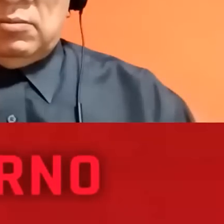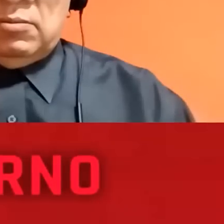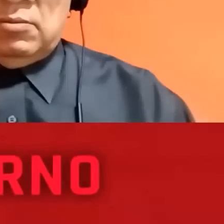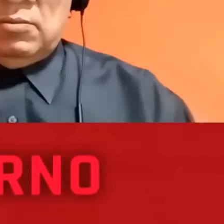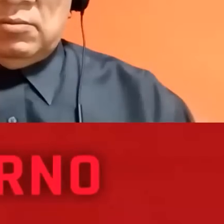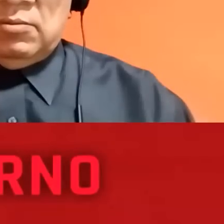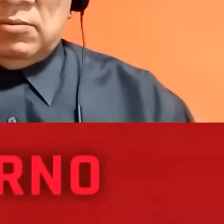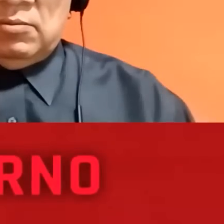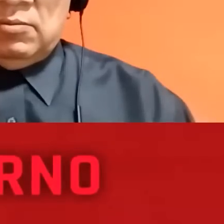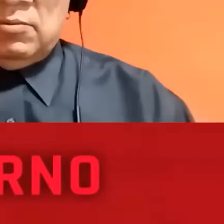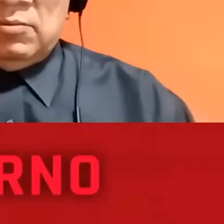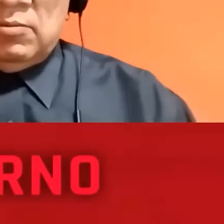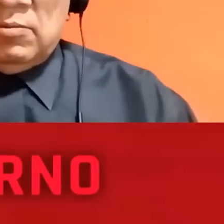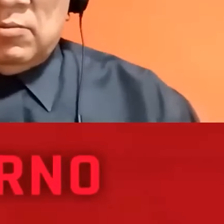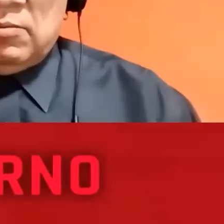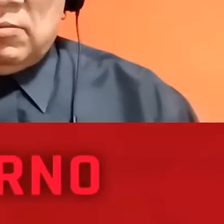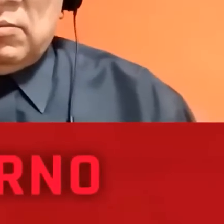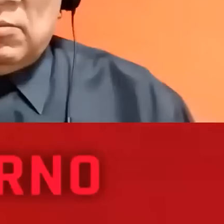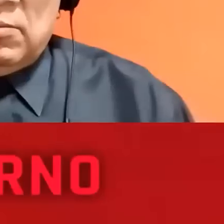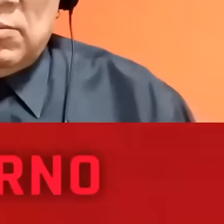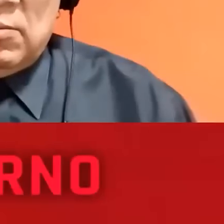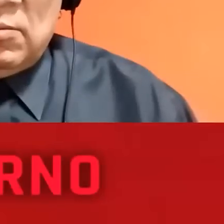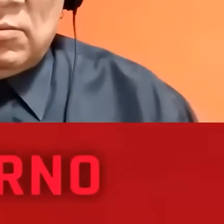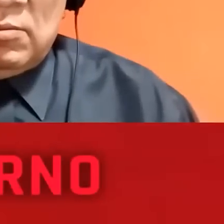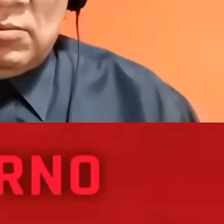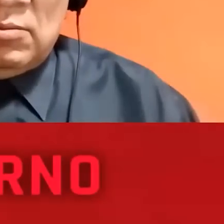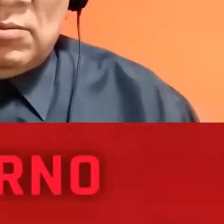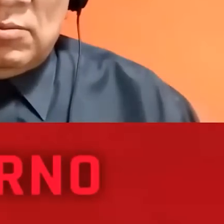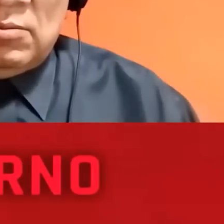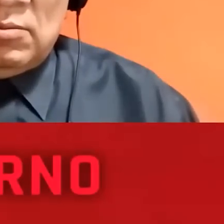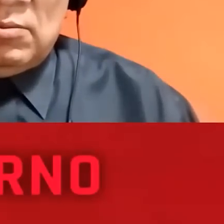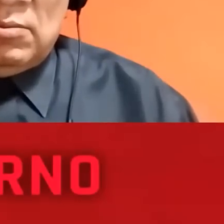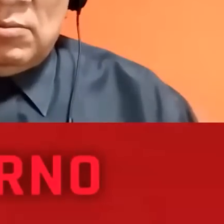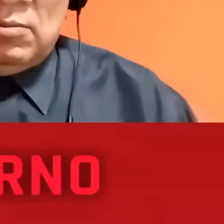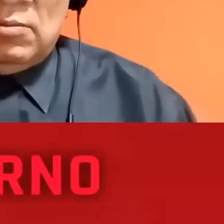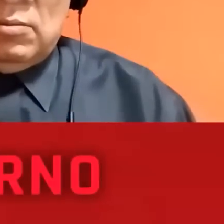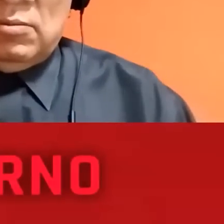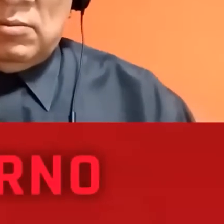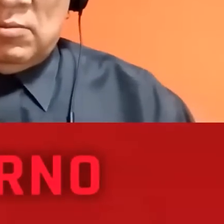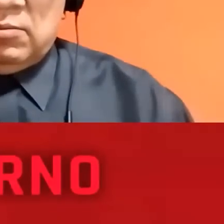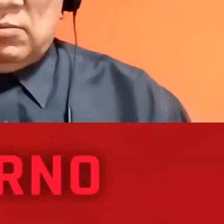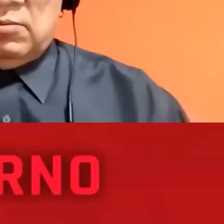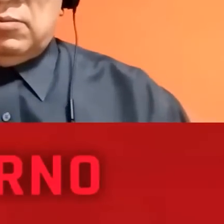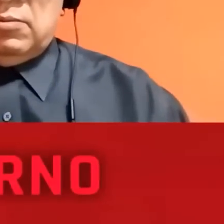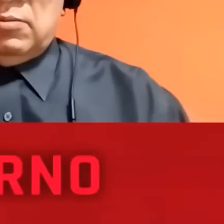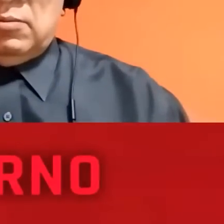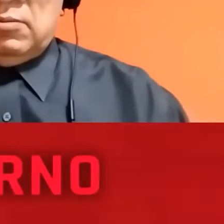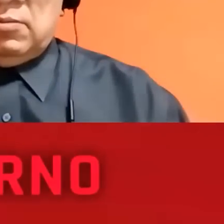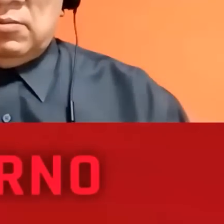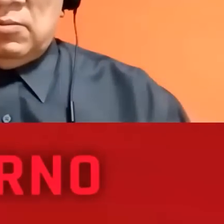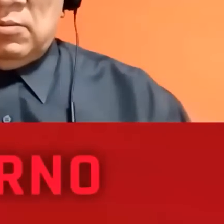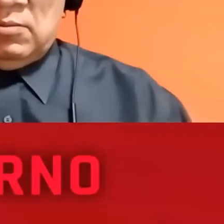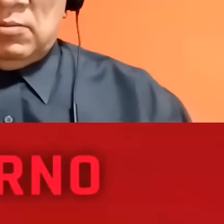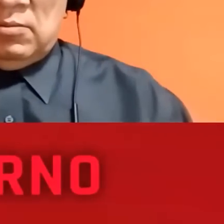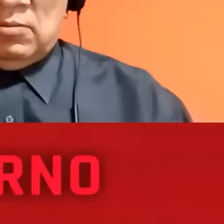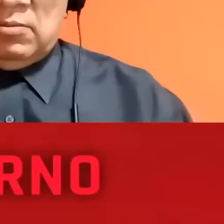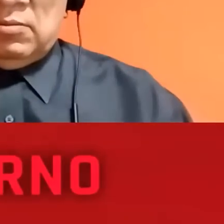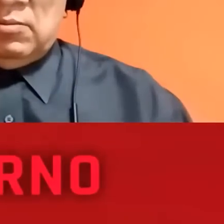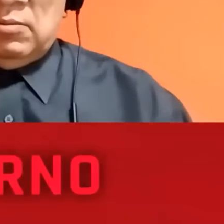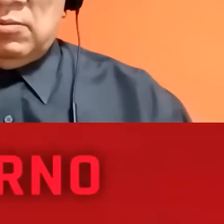Ay, estaba yo evocando esos momentos del presidente,